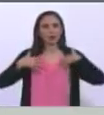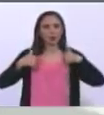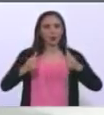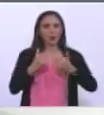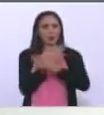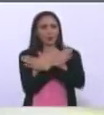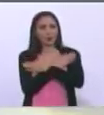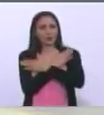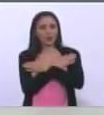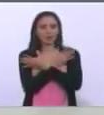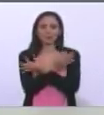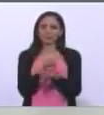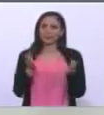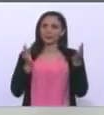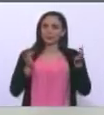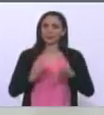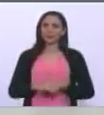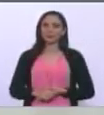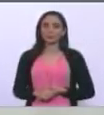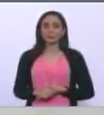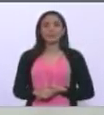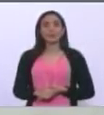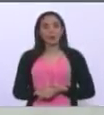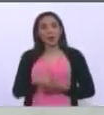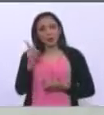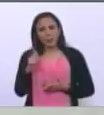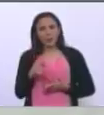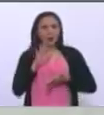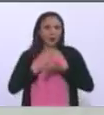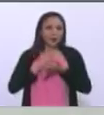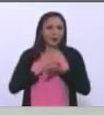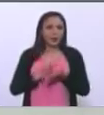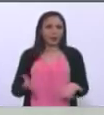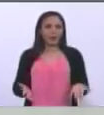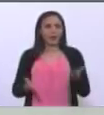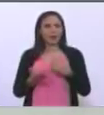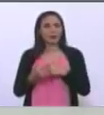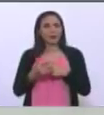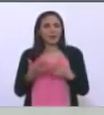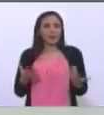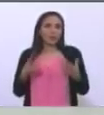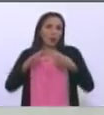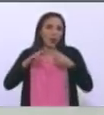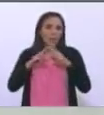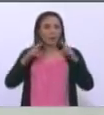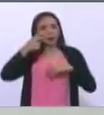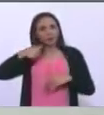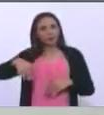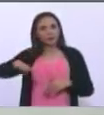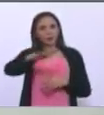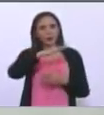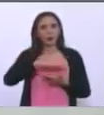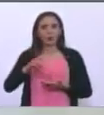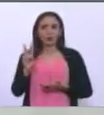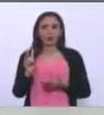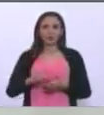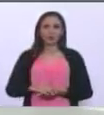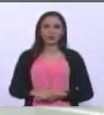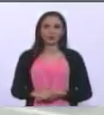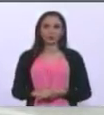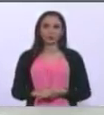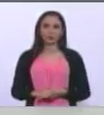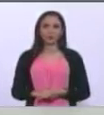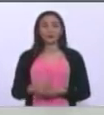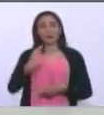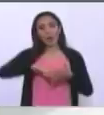y felicidad de su excelencia, así como también la prosperidad y el bienestar del amigable pueblo de Venezuela. Lo